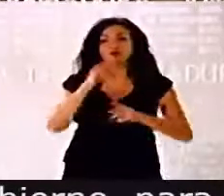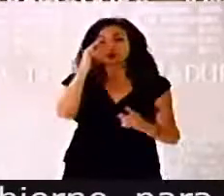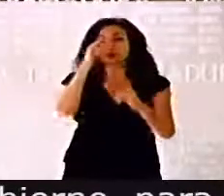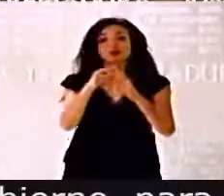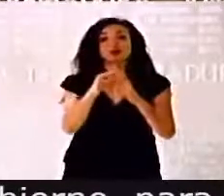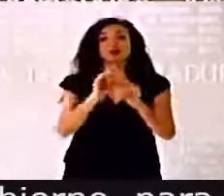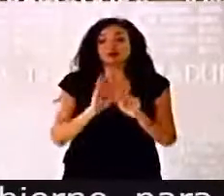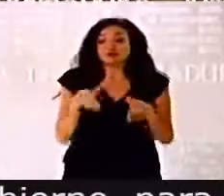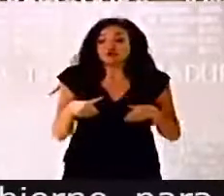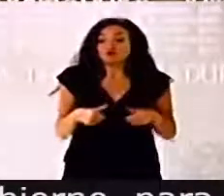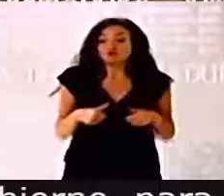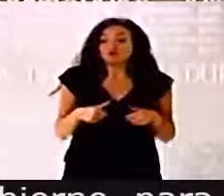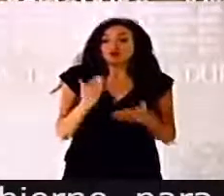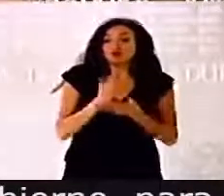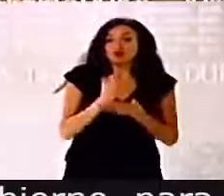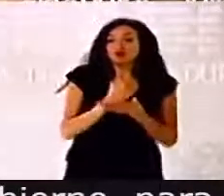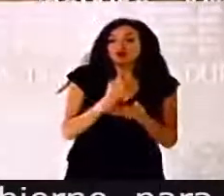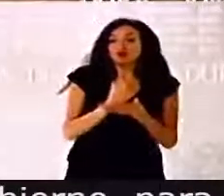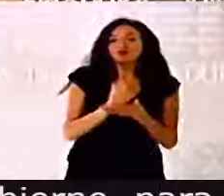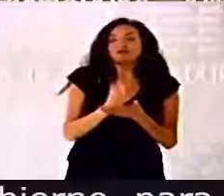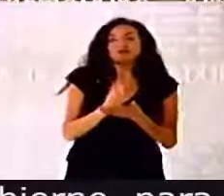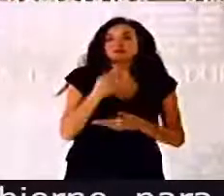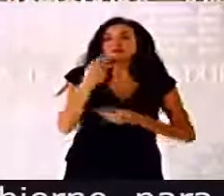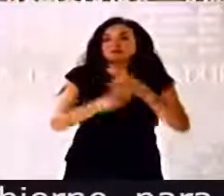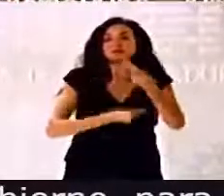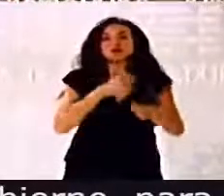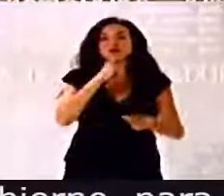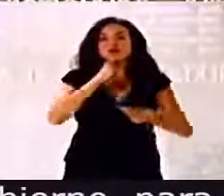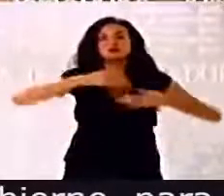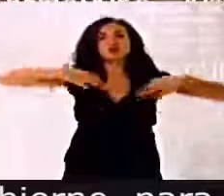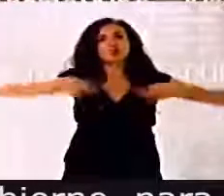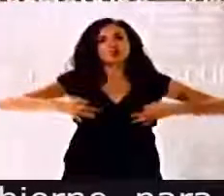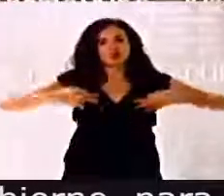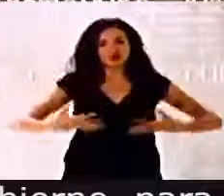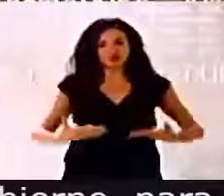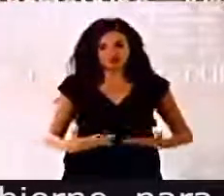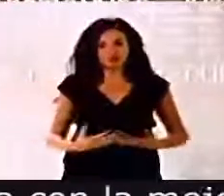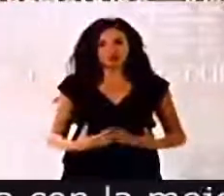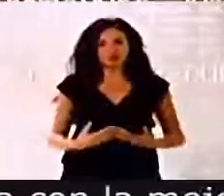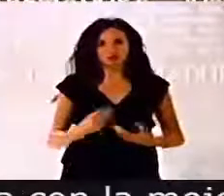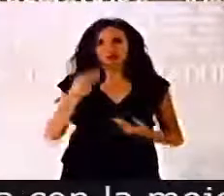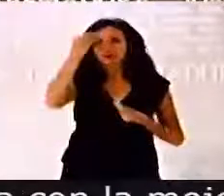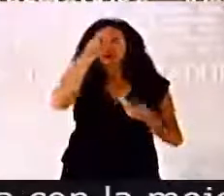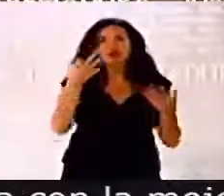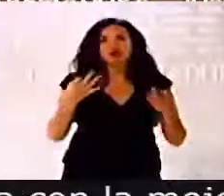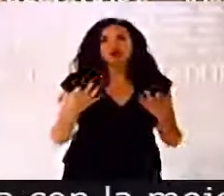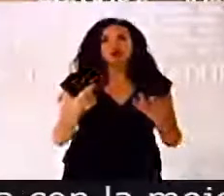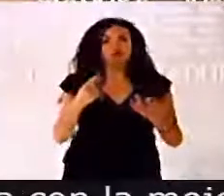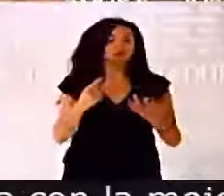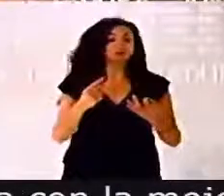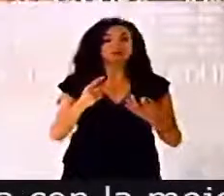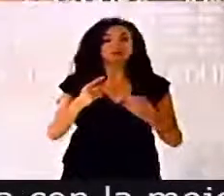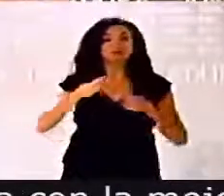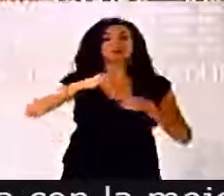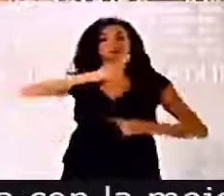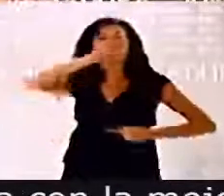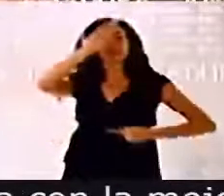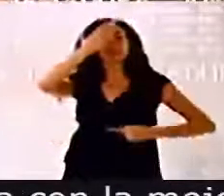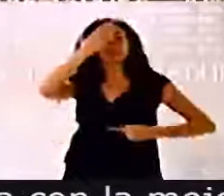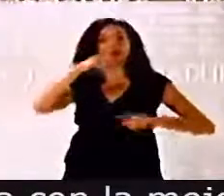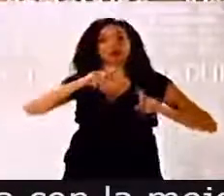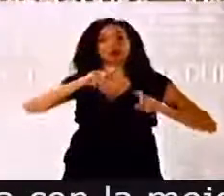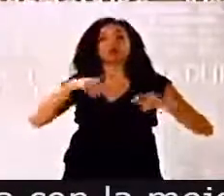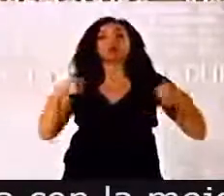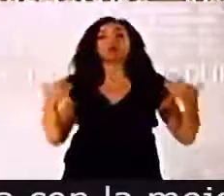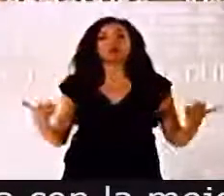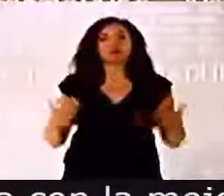al cole se haga con la mejor seguridad y garantía, pensando en el elemento principal del hecho educativo, que se